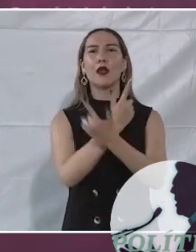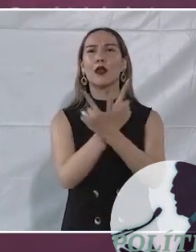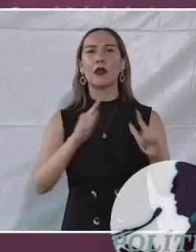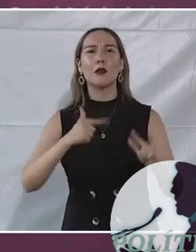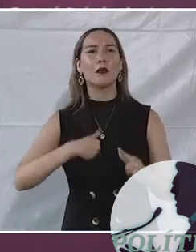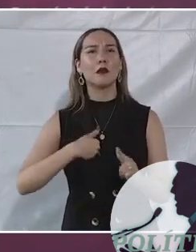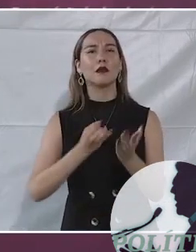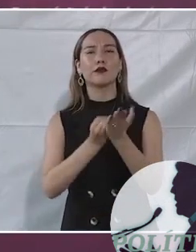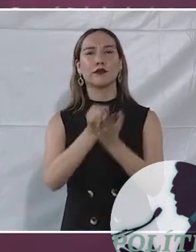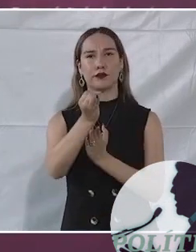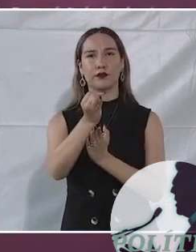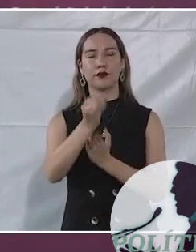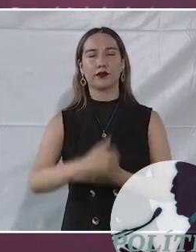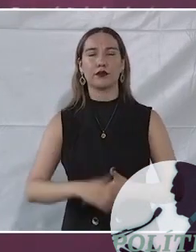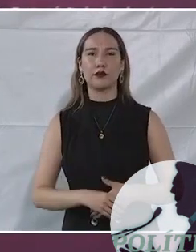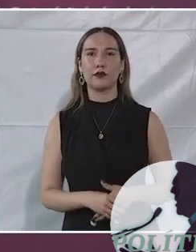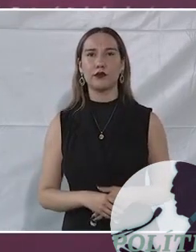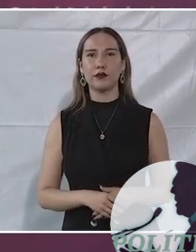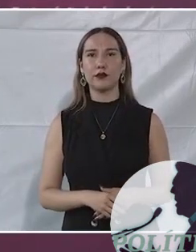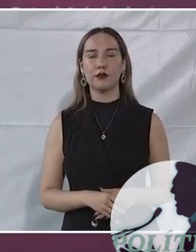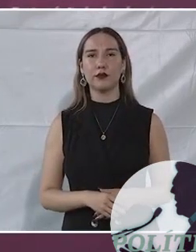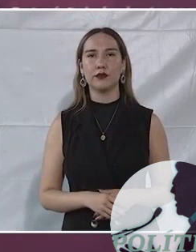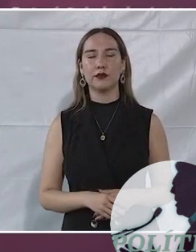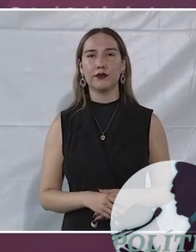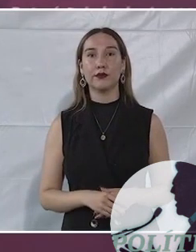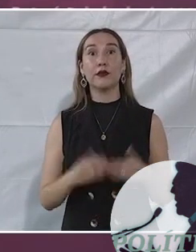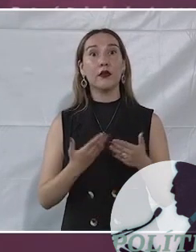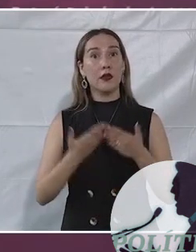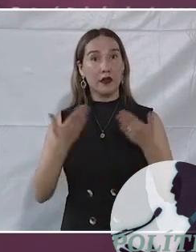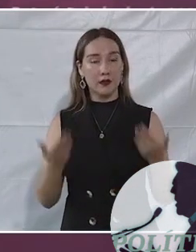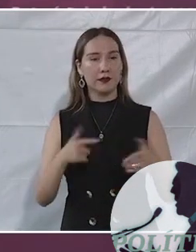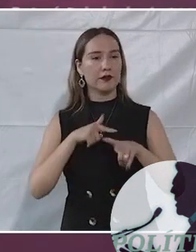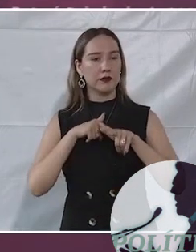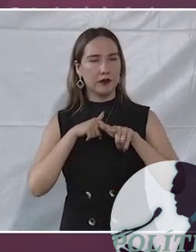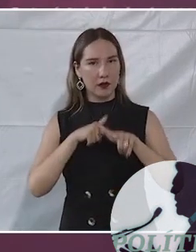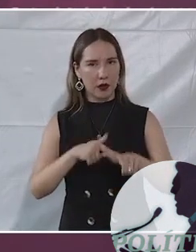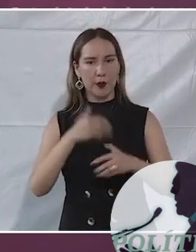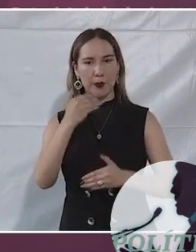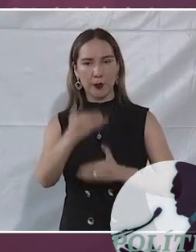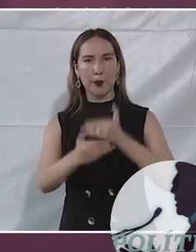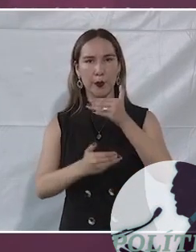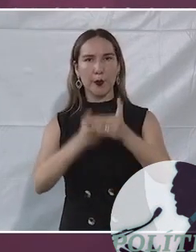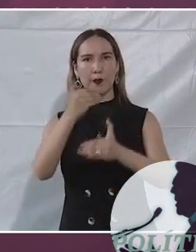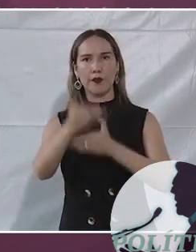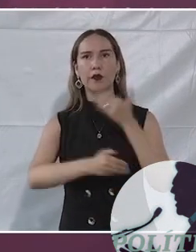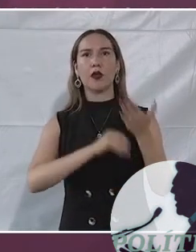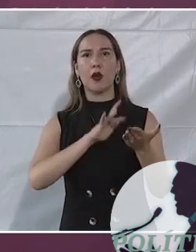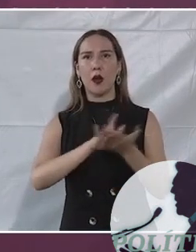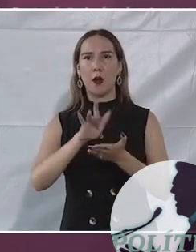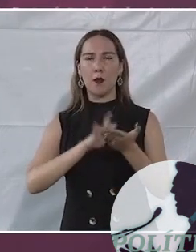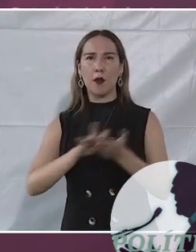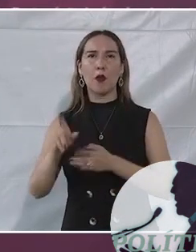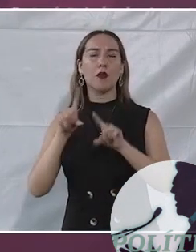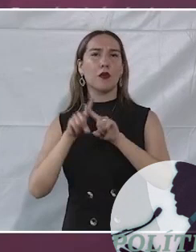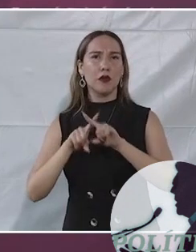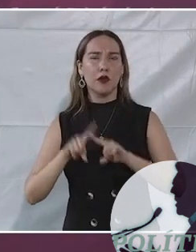somos. Entonces, vamos a seguir apoyando también con precios de